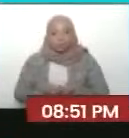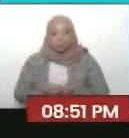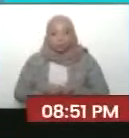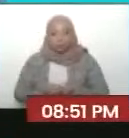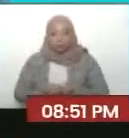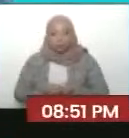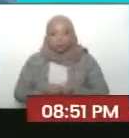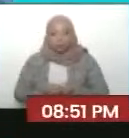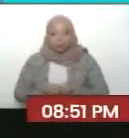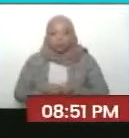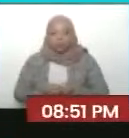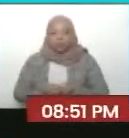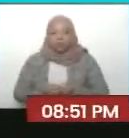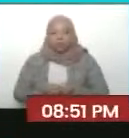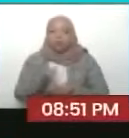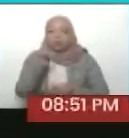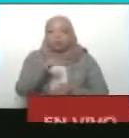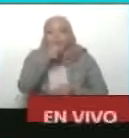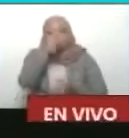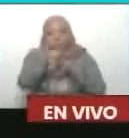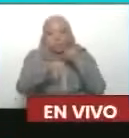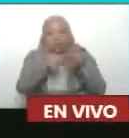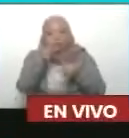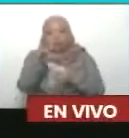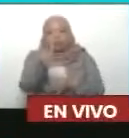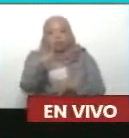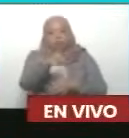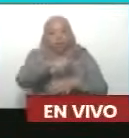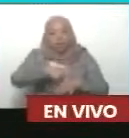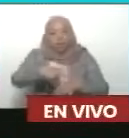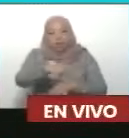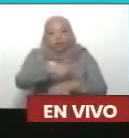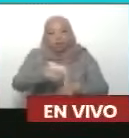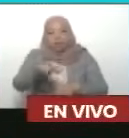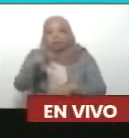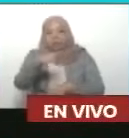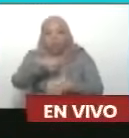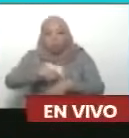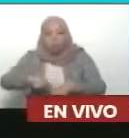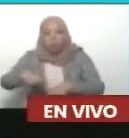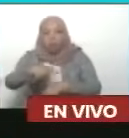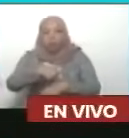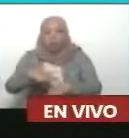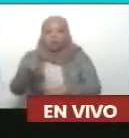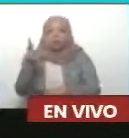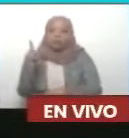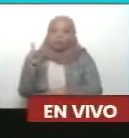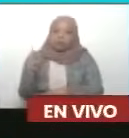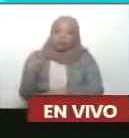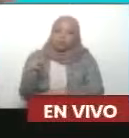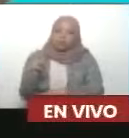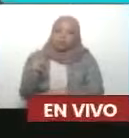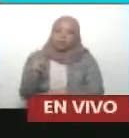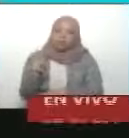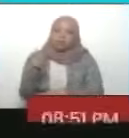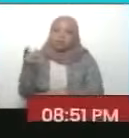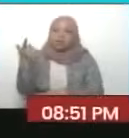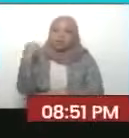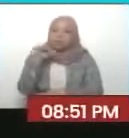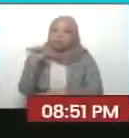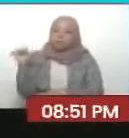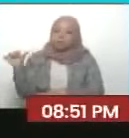Pin, también le metí. 3 horas la primera, 3 horas la segunda. Y la semana